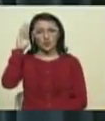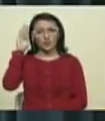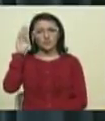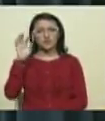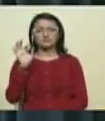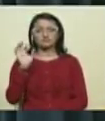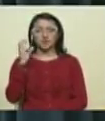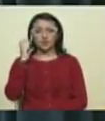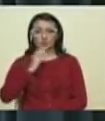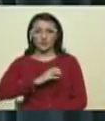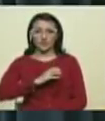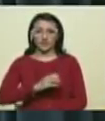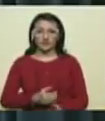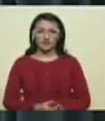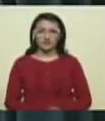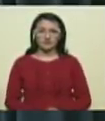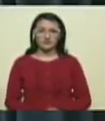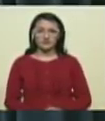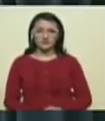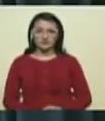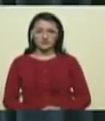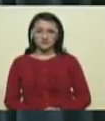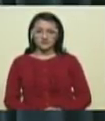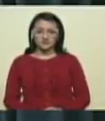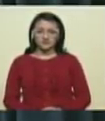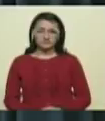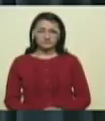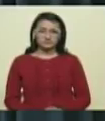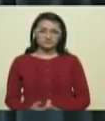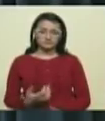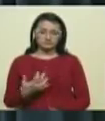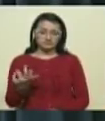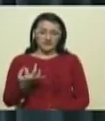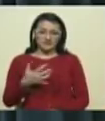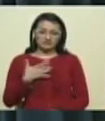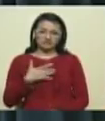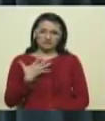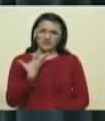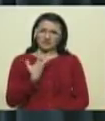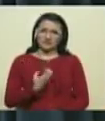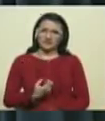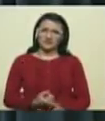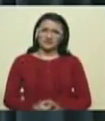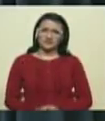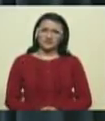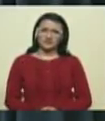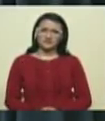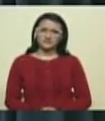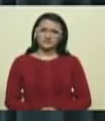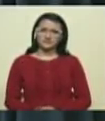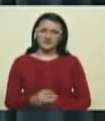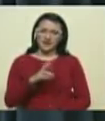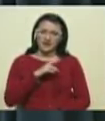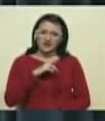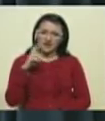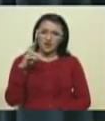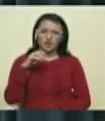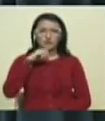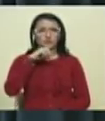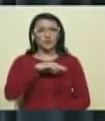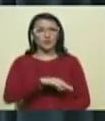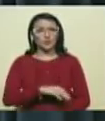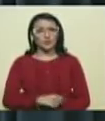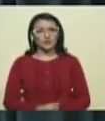Fidel Castro. Es realmente triste el desempeño, el récord histórico que ha